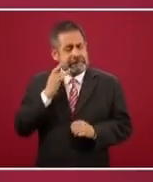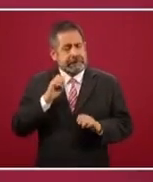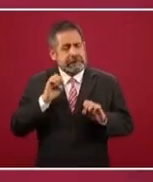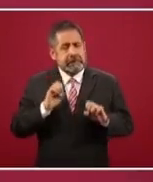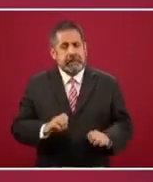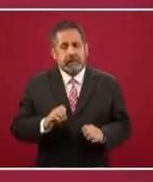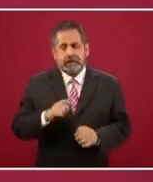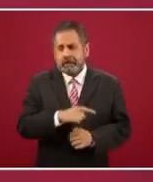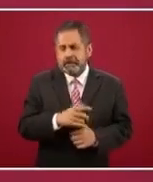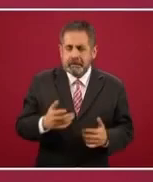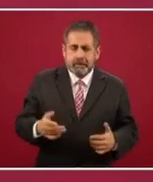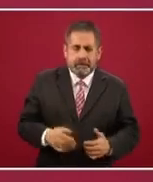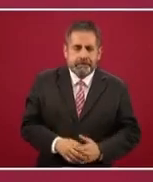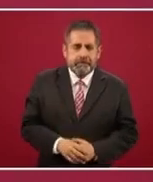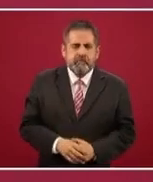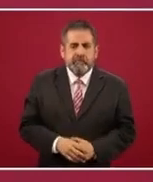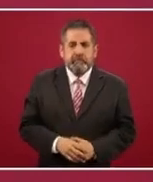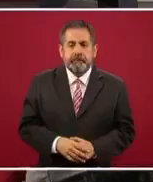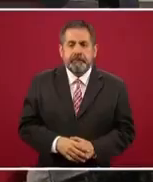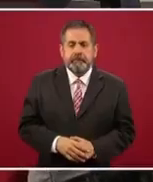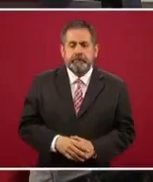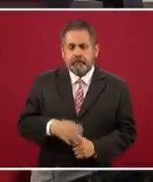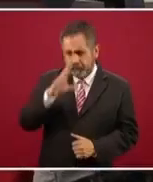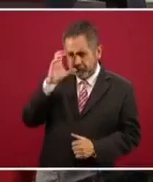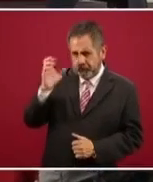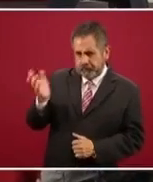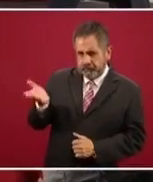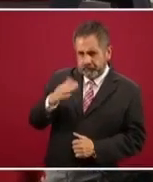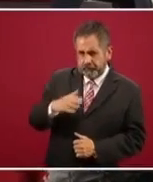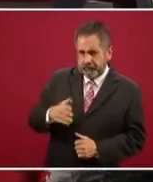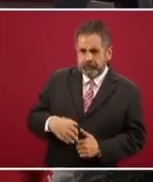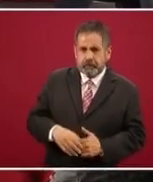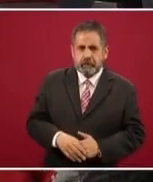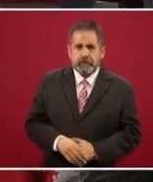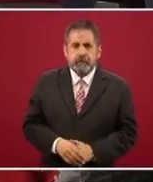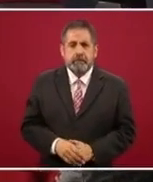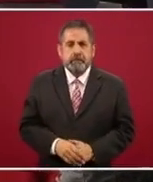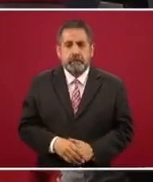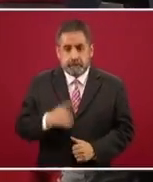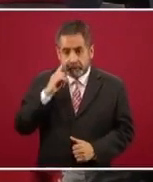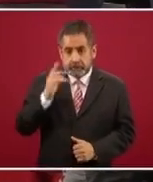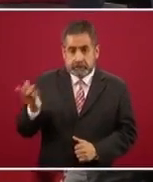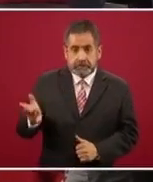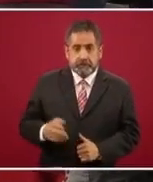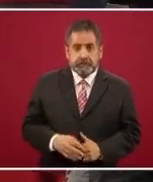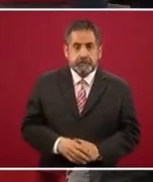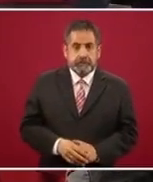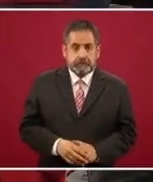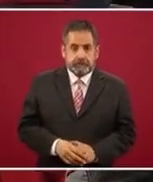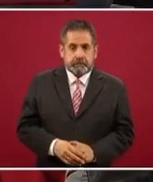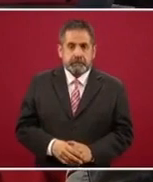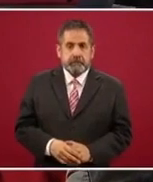para los cielos. A ver la otra foto. Miren.